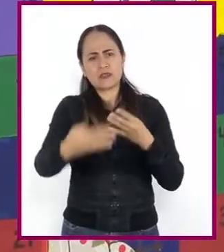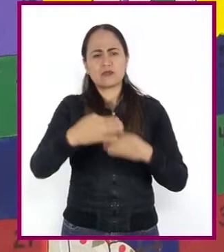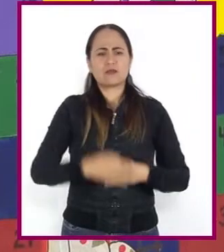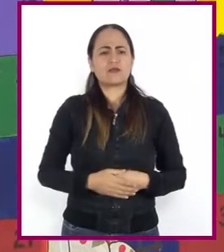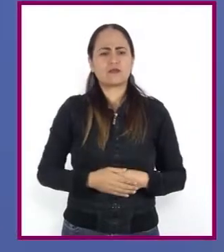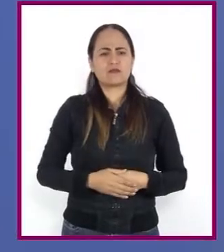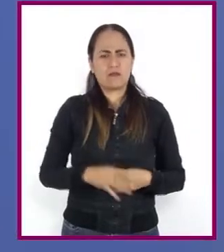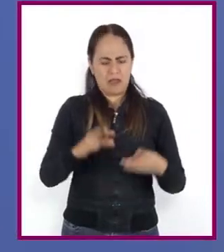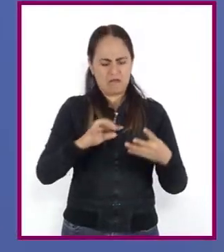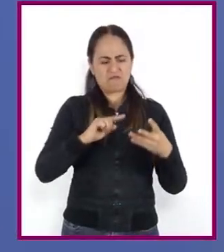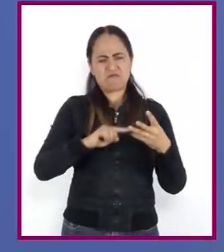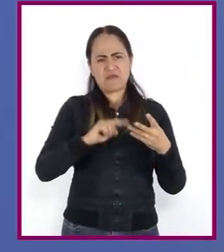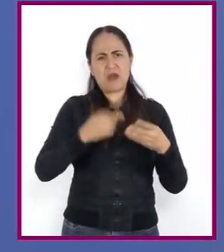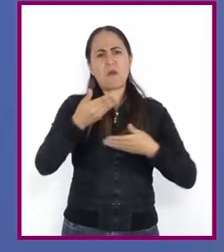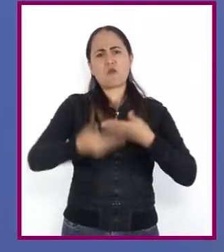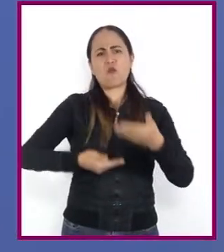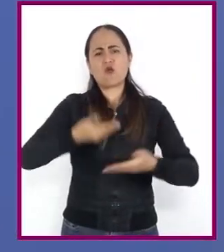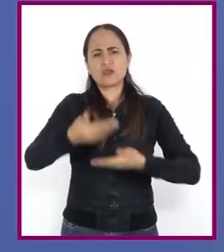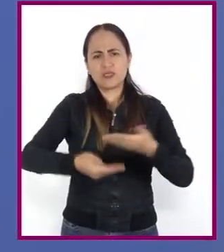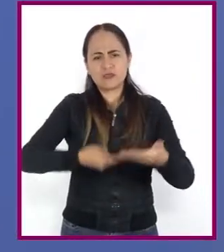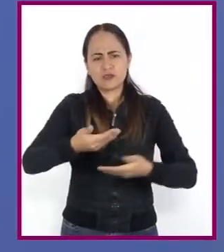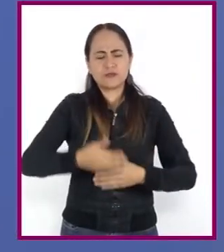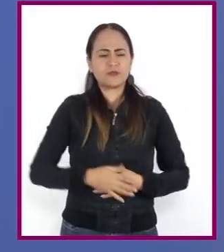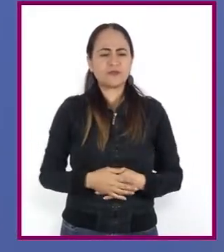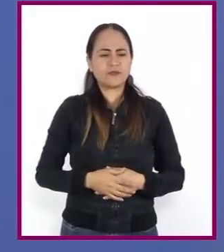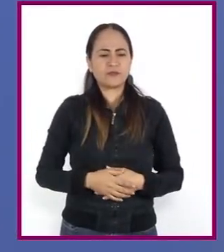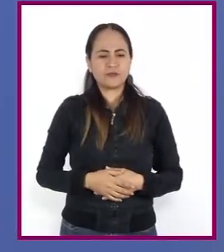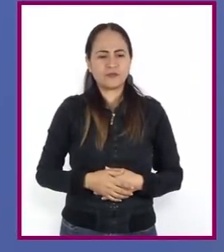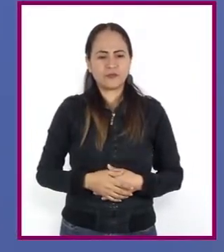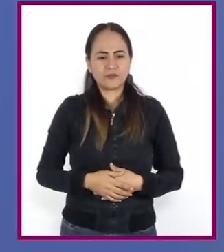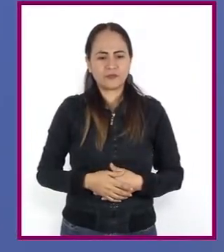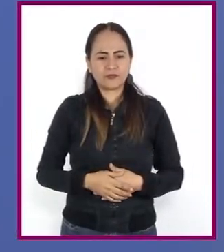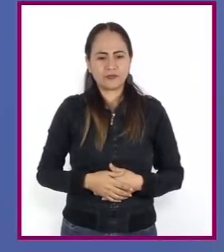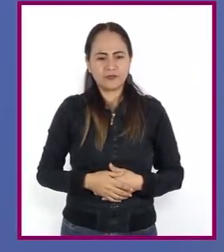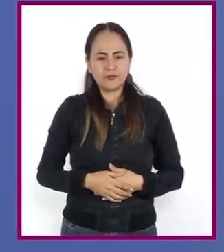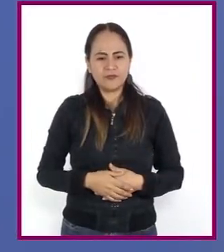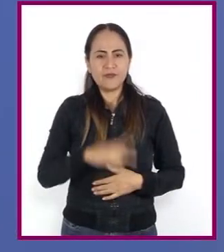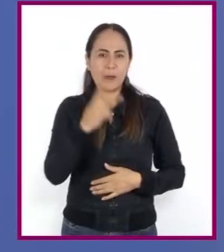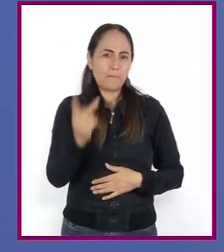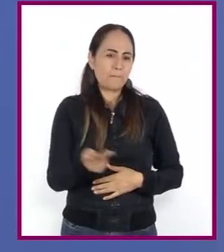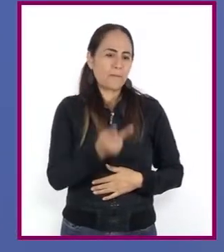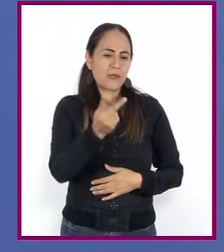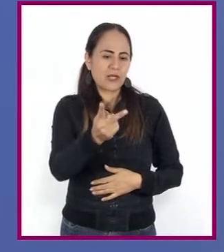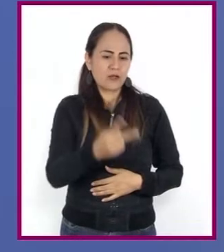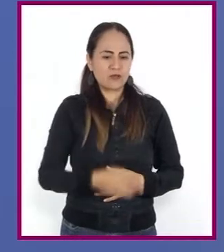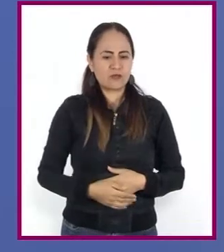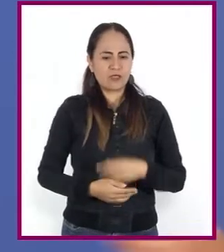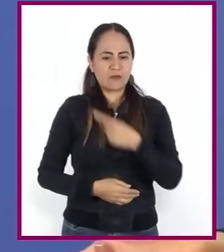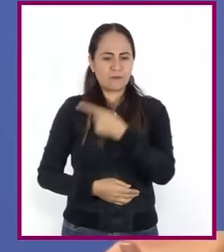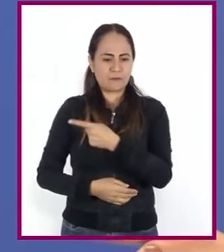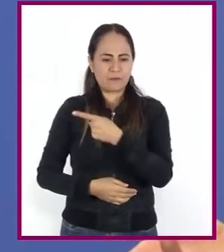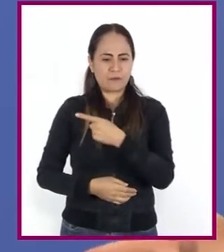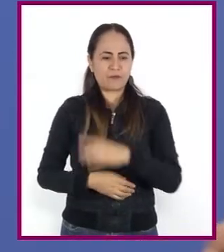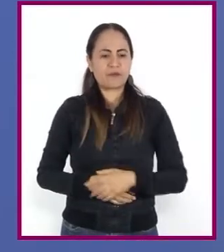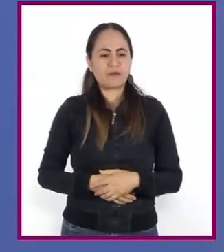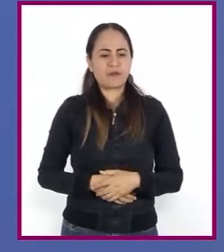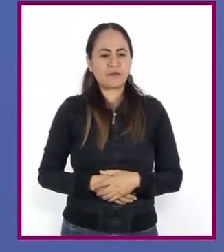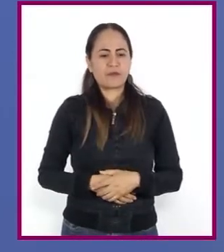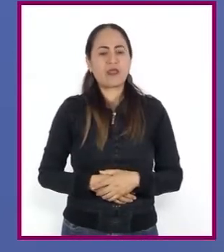proceso? Muy bien. La pregunta, ¿cuál de las siguientes